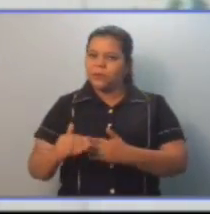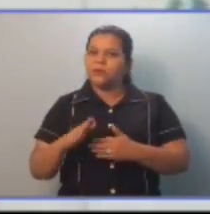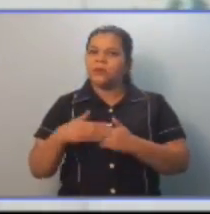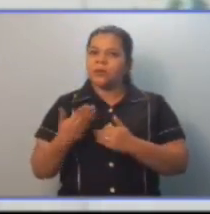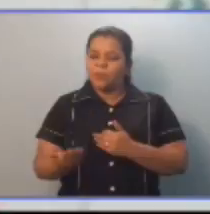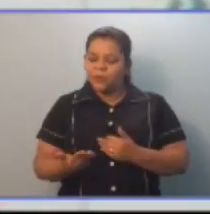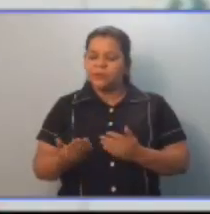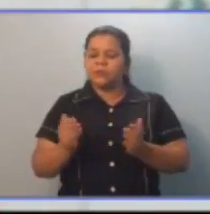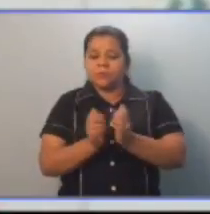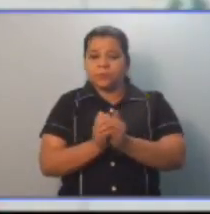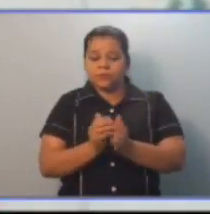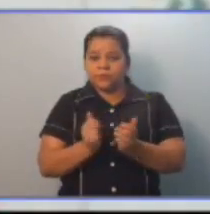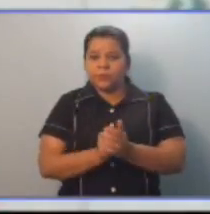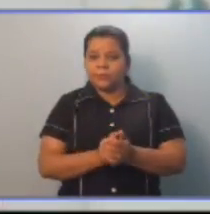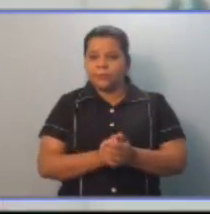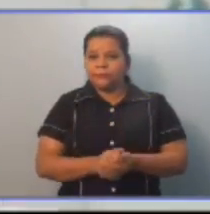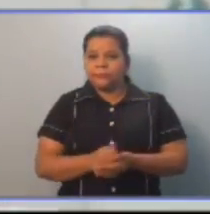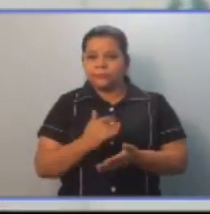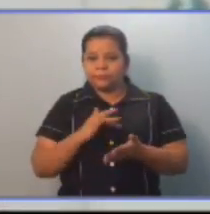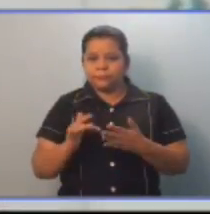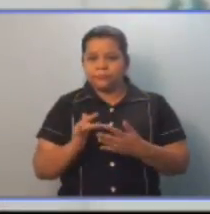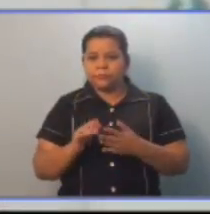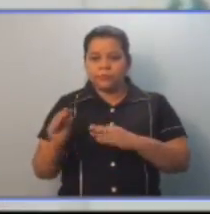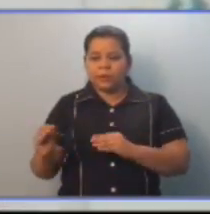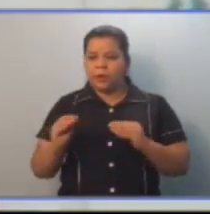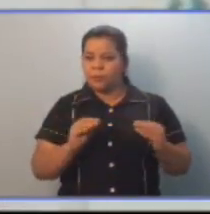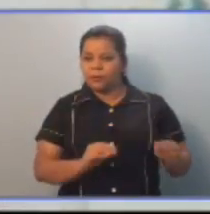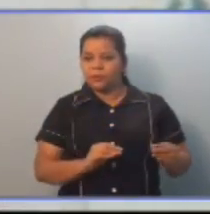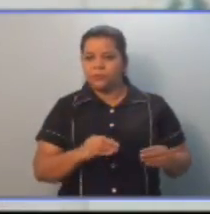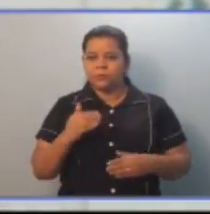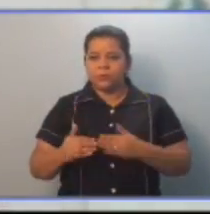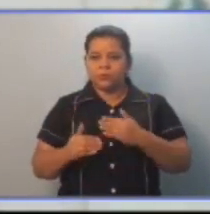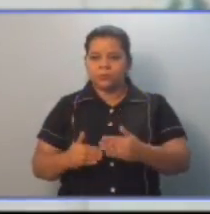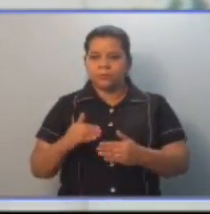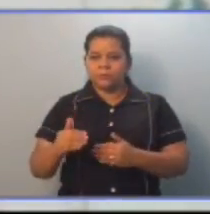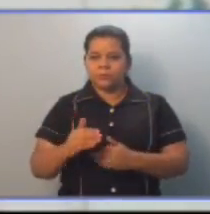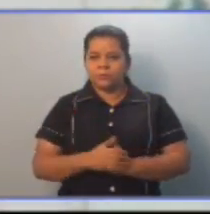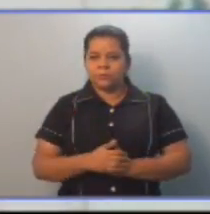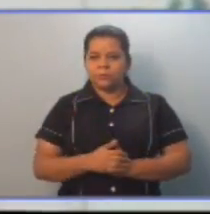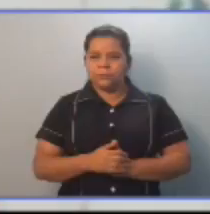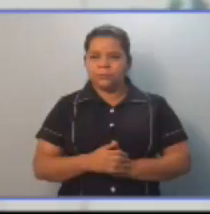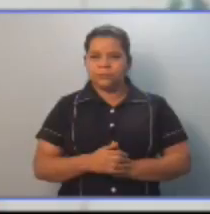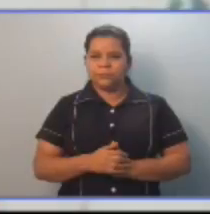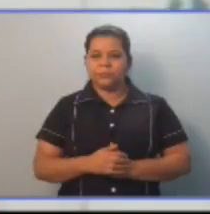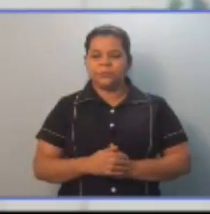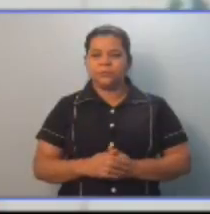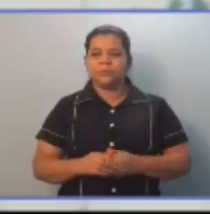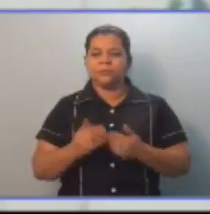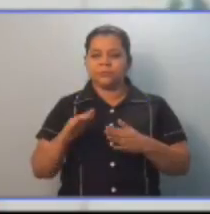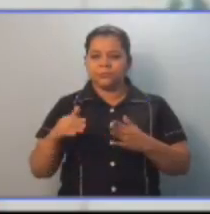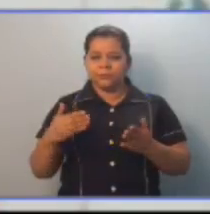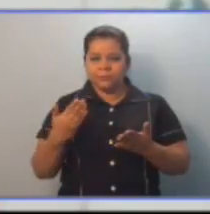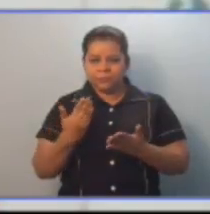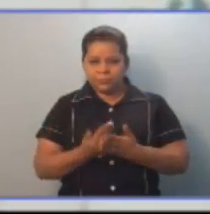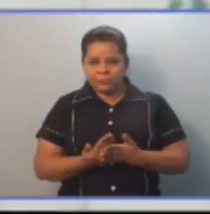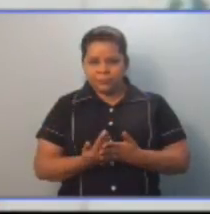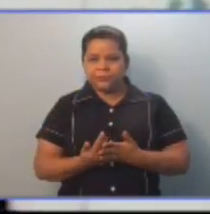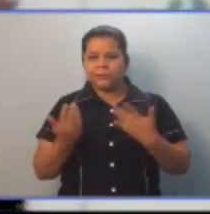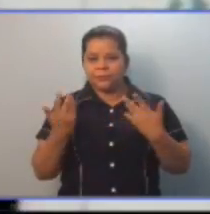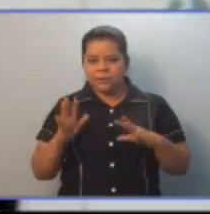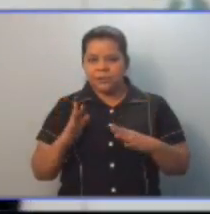esos vacíos a aplicaciones análogas del proceso constitucional de amparo, que no es lo ideal, no es lo más feliz, o también